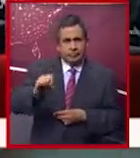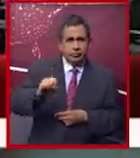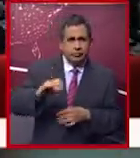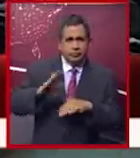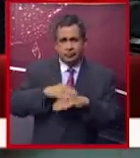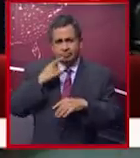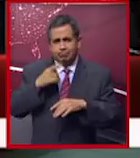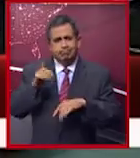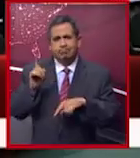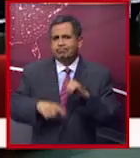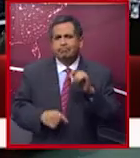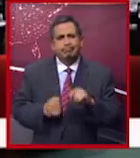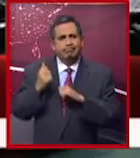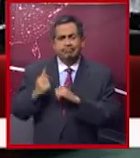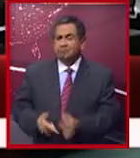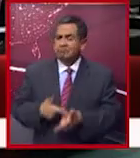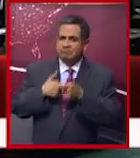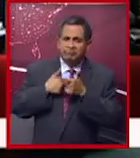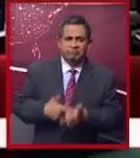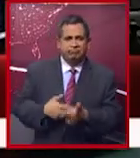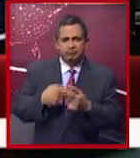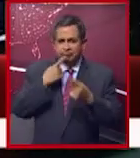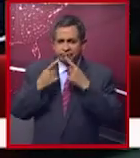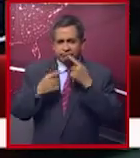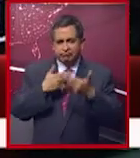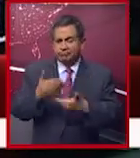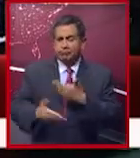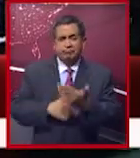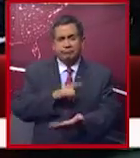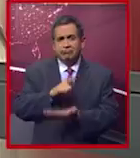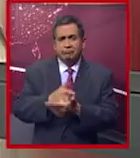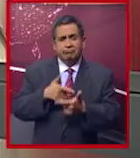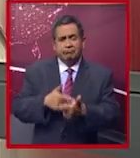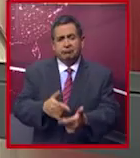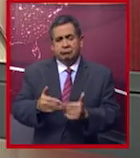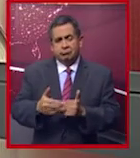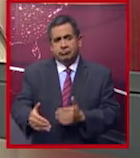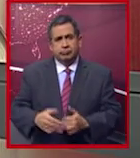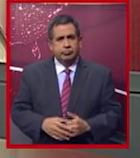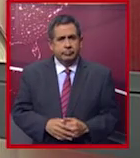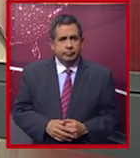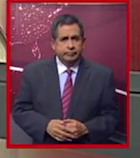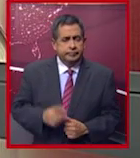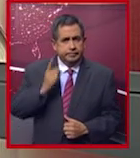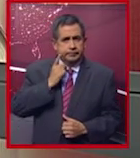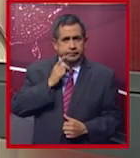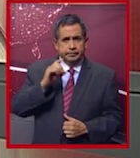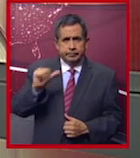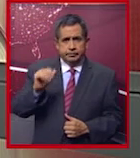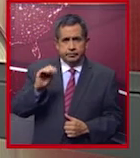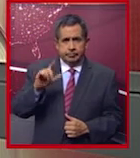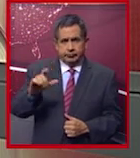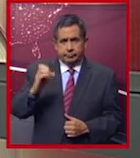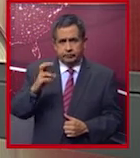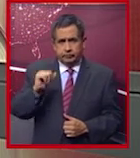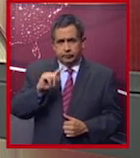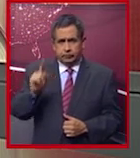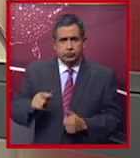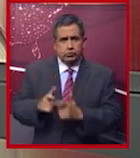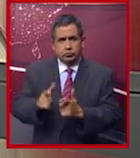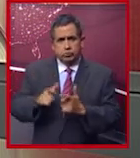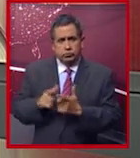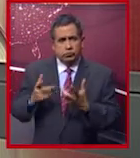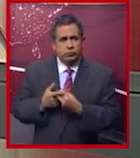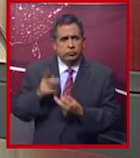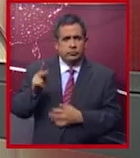lo que se desecharon para continuar con la discusión del dictamen. Señor presidente, mayoría por la negativa. El diputado Abel Cruz Hernández del Grupo Parlamentario